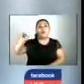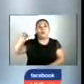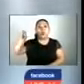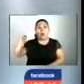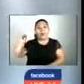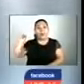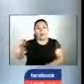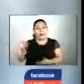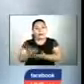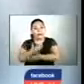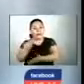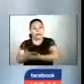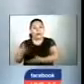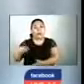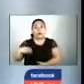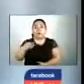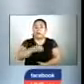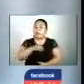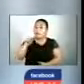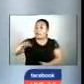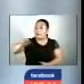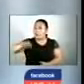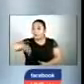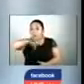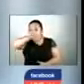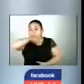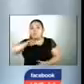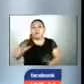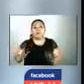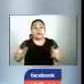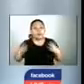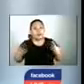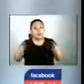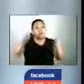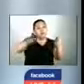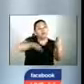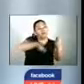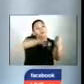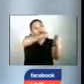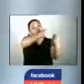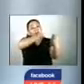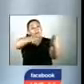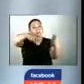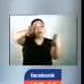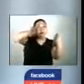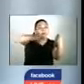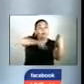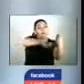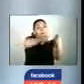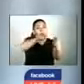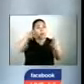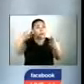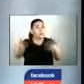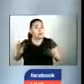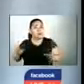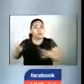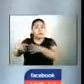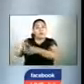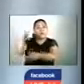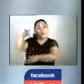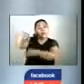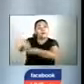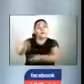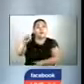social, pero también es un amante de la buena música y también amante de ese instrumento, y ha formado parte de agrupaciones sinfónicas.